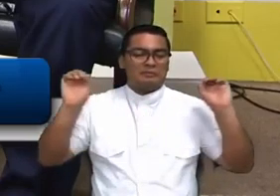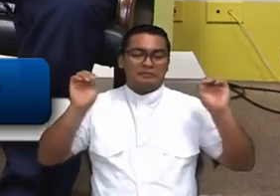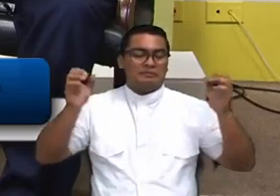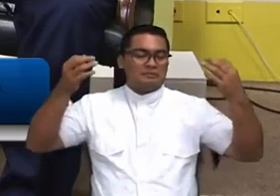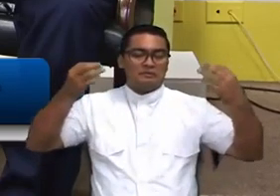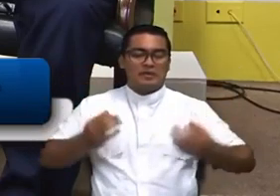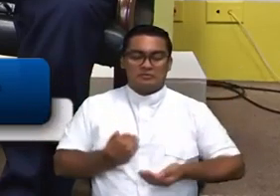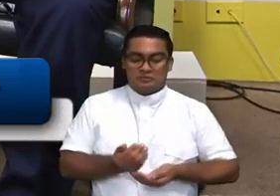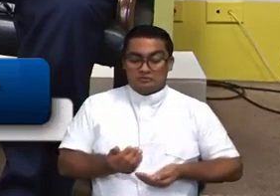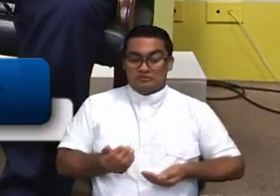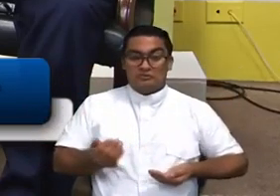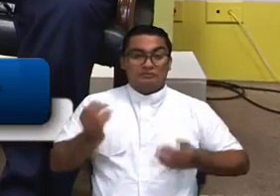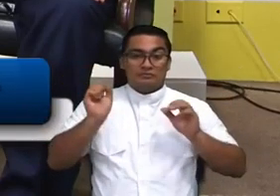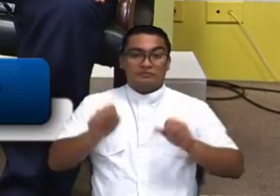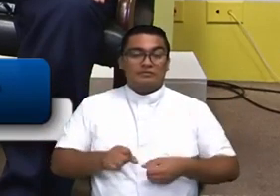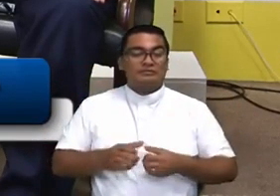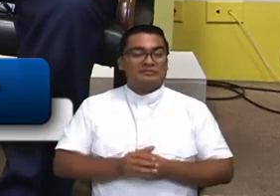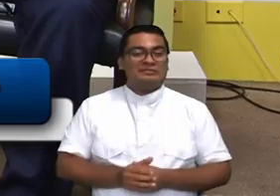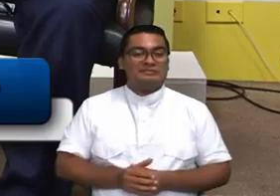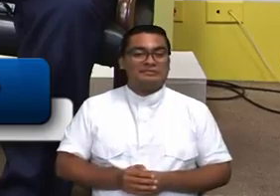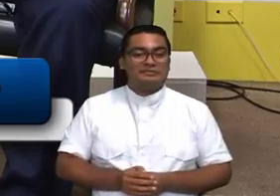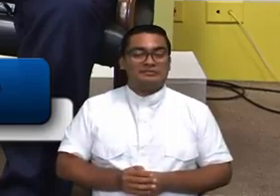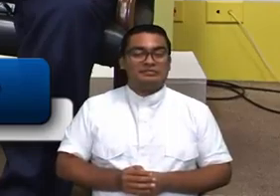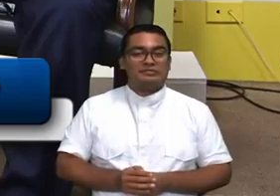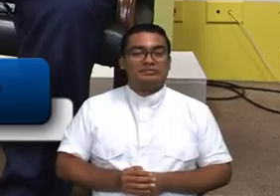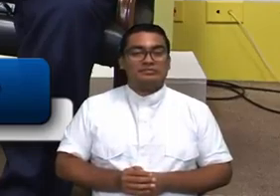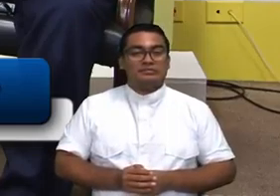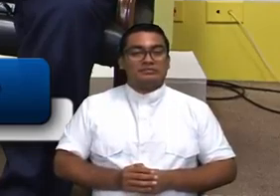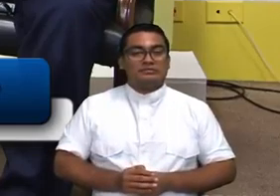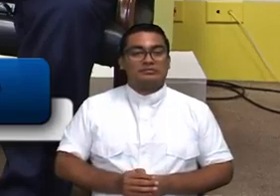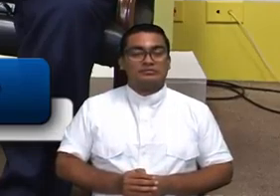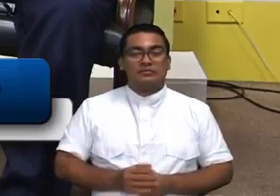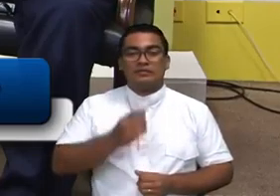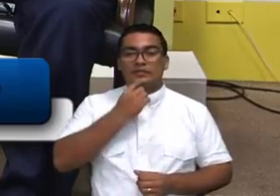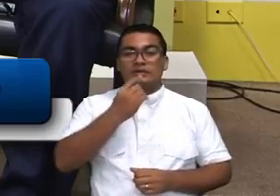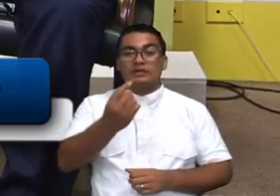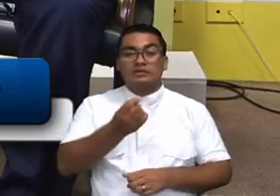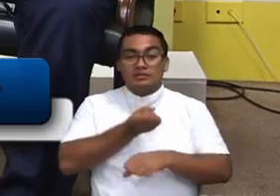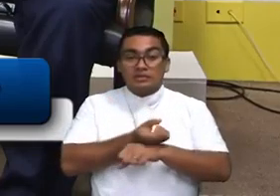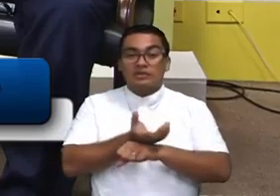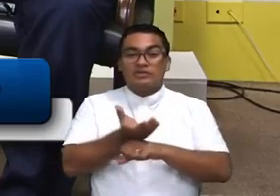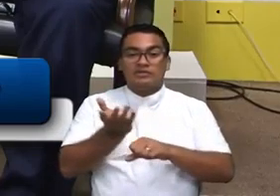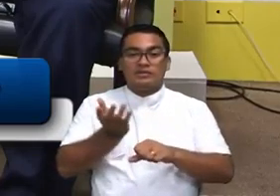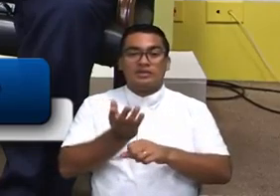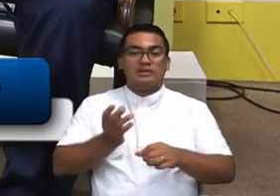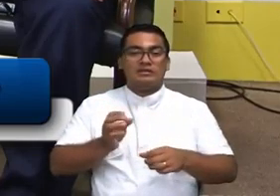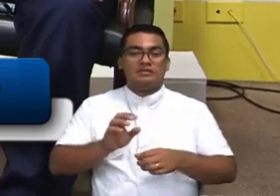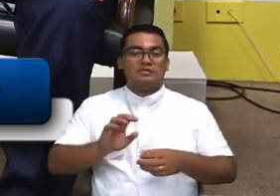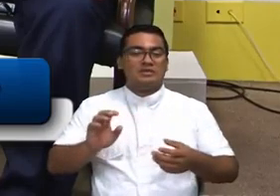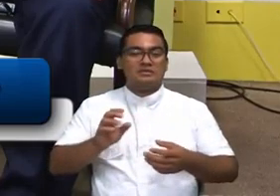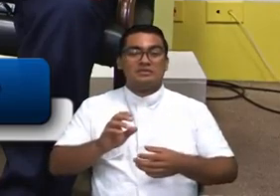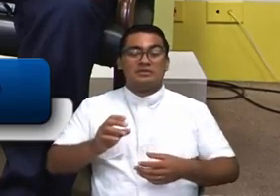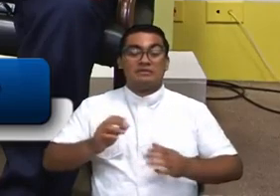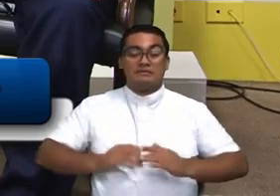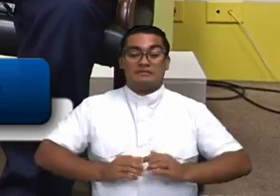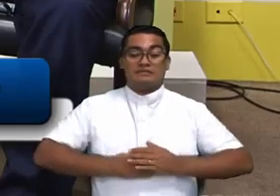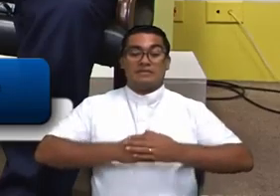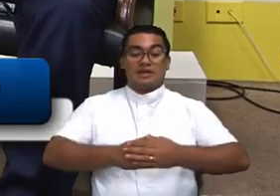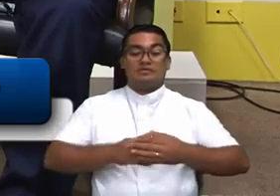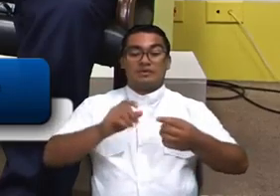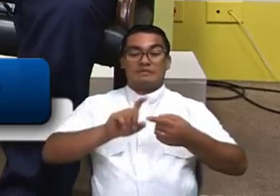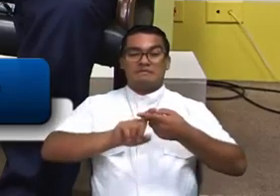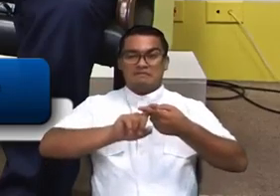malformación sobre el feto. Entonces, es muy importante. Por lo general, se recomienda internacionalmente realizar al menos 4 ultrasonidos durante el embarazo.